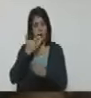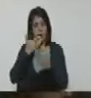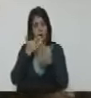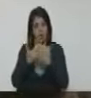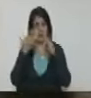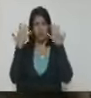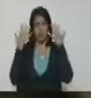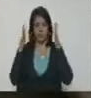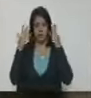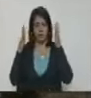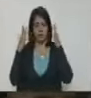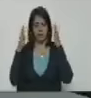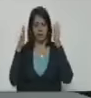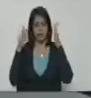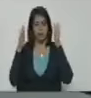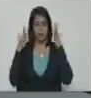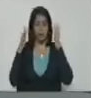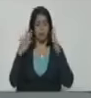gracias.